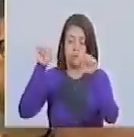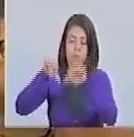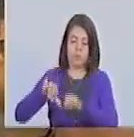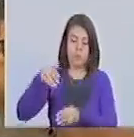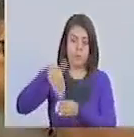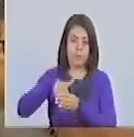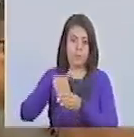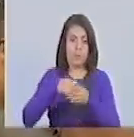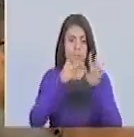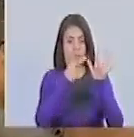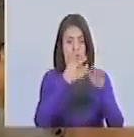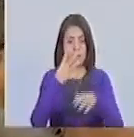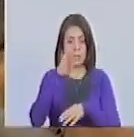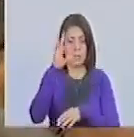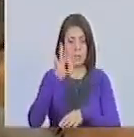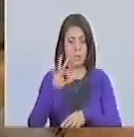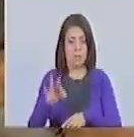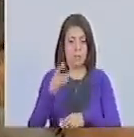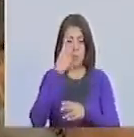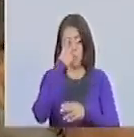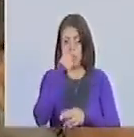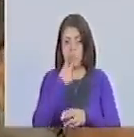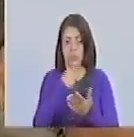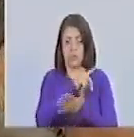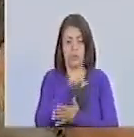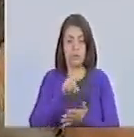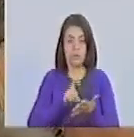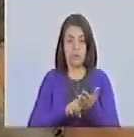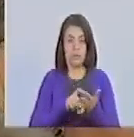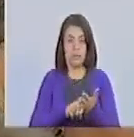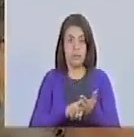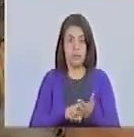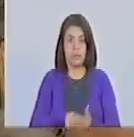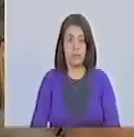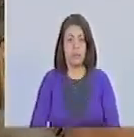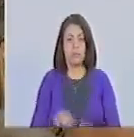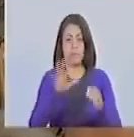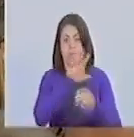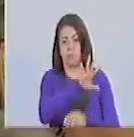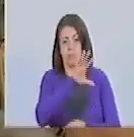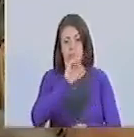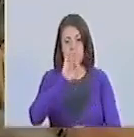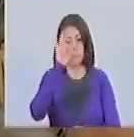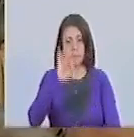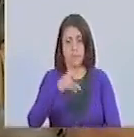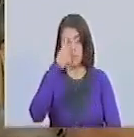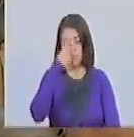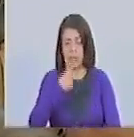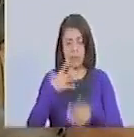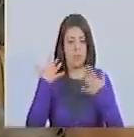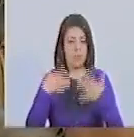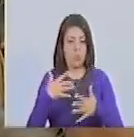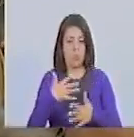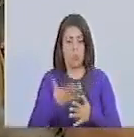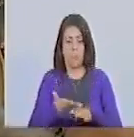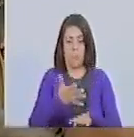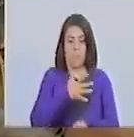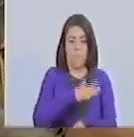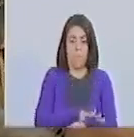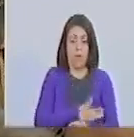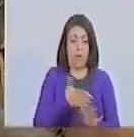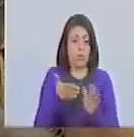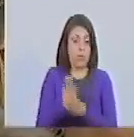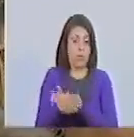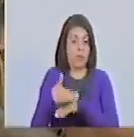un 74% de pobreza general y un 50% de pobreza extrema. Esto es lo que